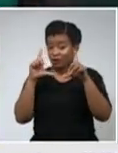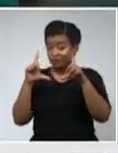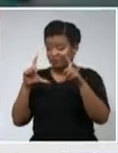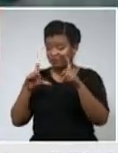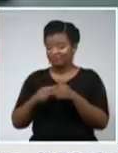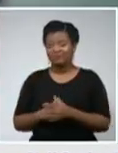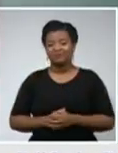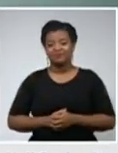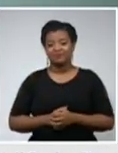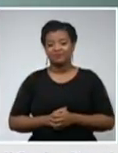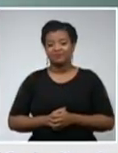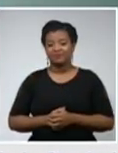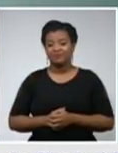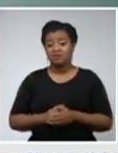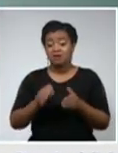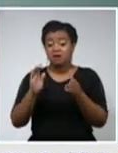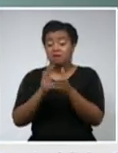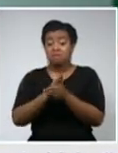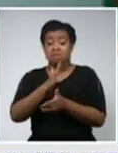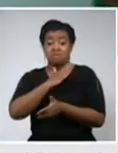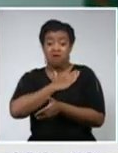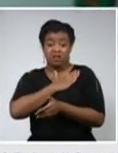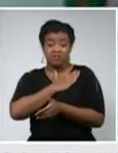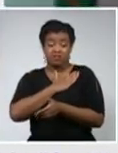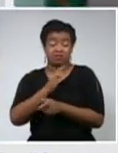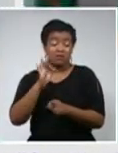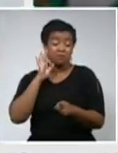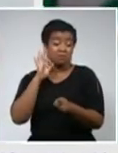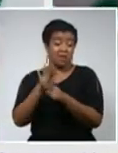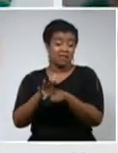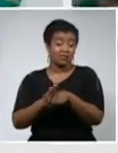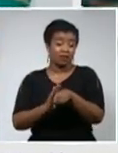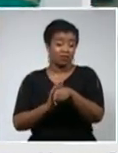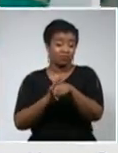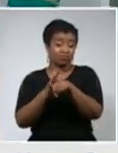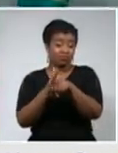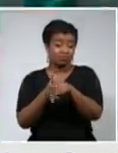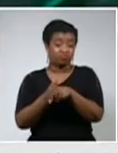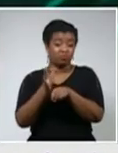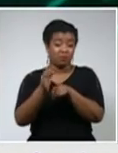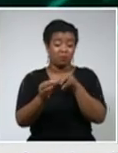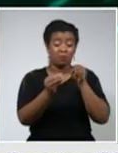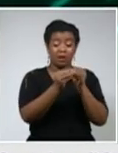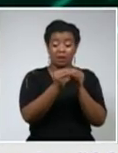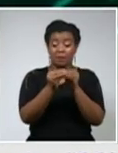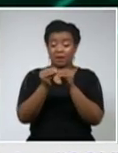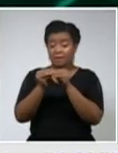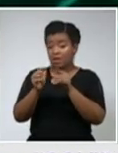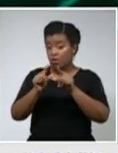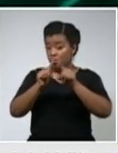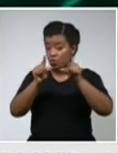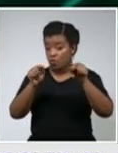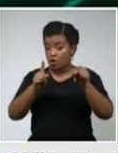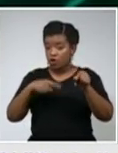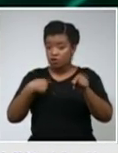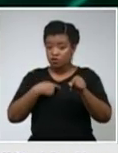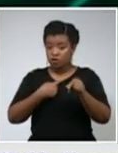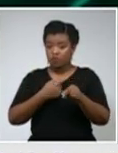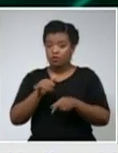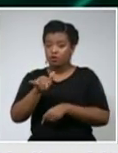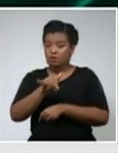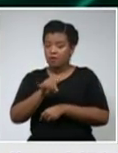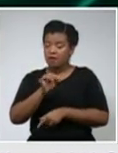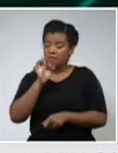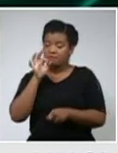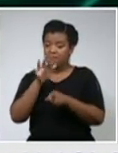Desde marzo, que comenzó la transmisión de la pandemia en nuestro país, fuimos llamados los